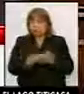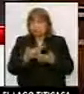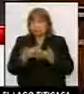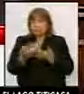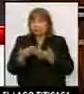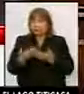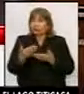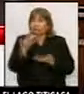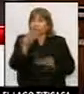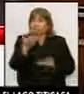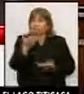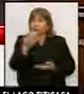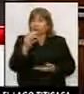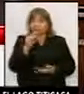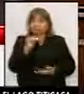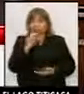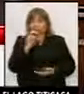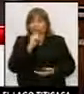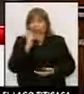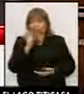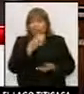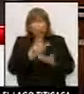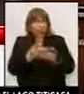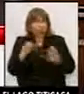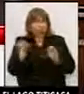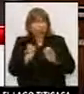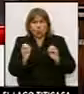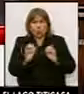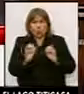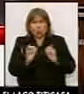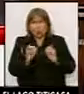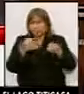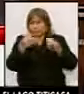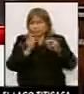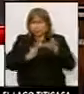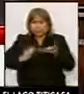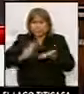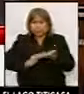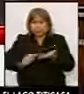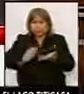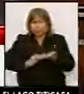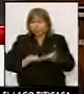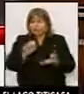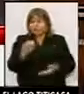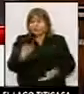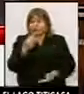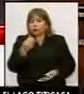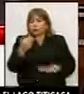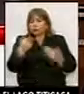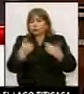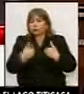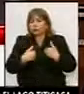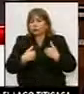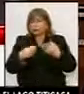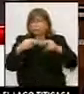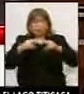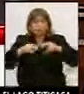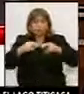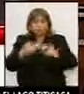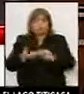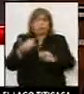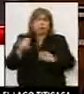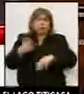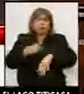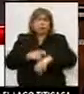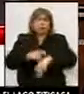la moción no hay ningún hecho que pueda justificar por qué se tiene que investigar tanto periodo.